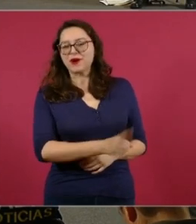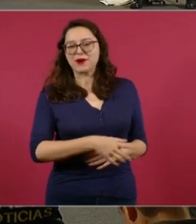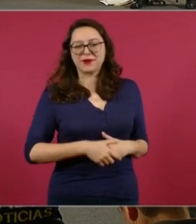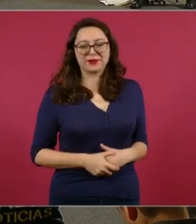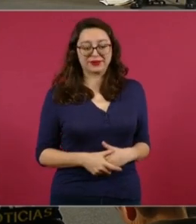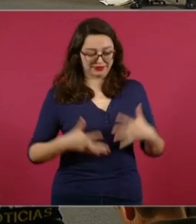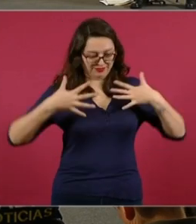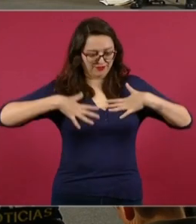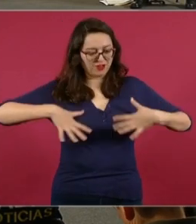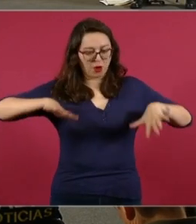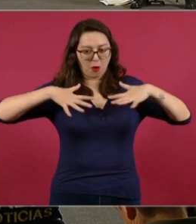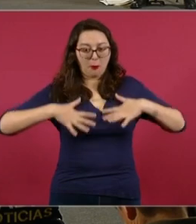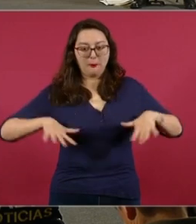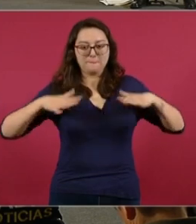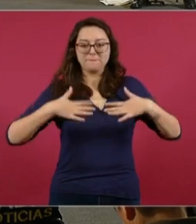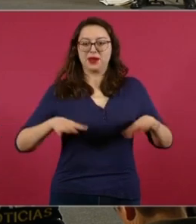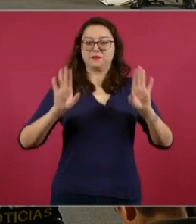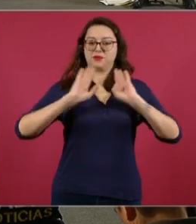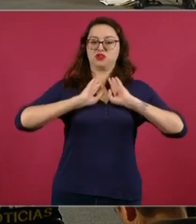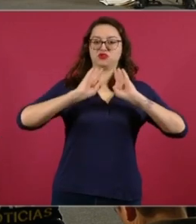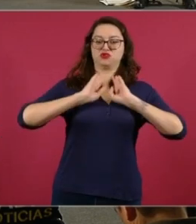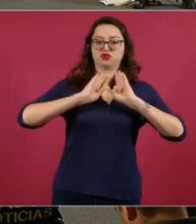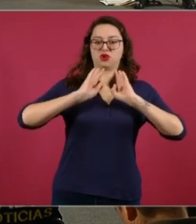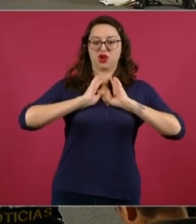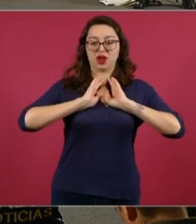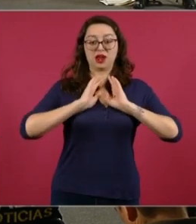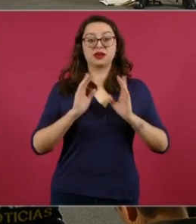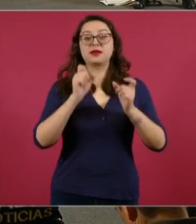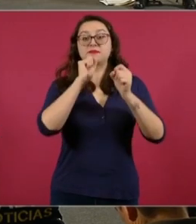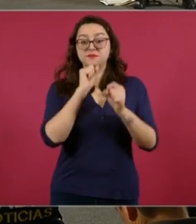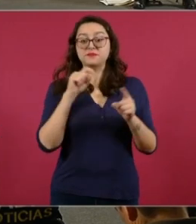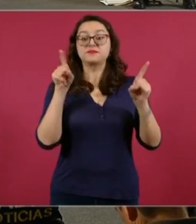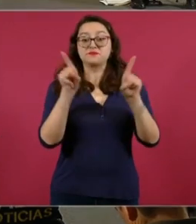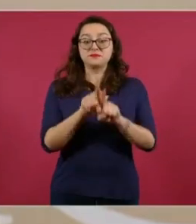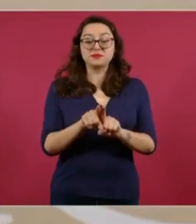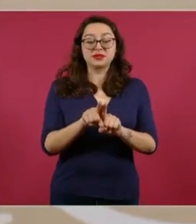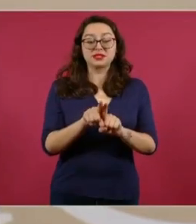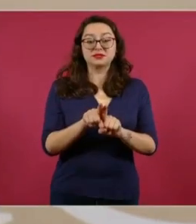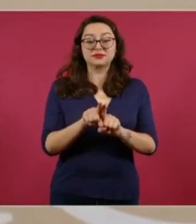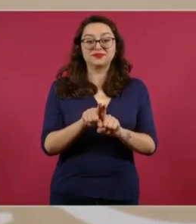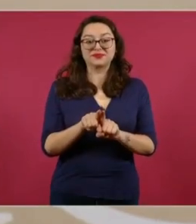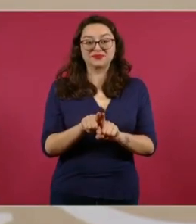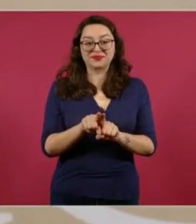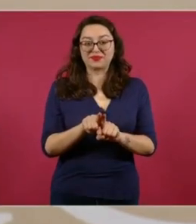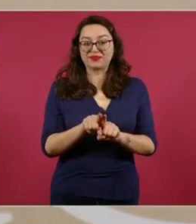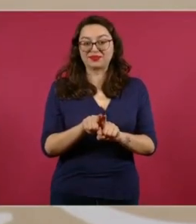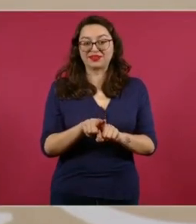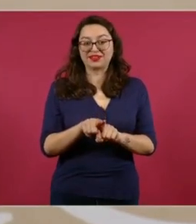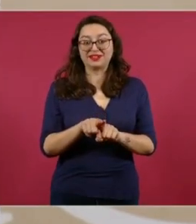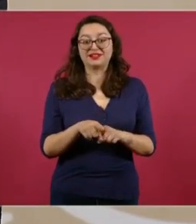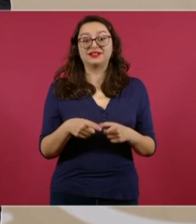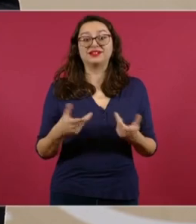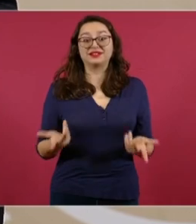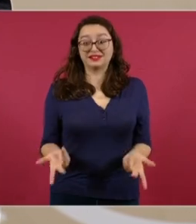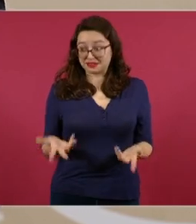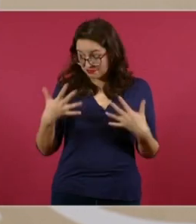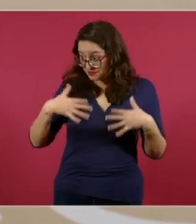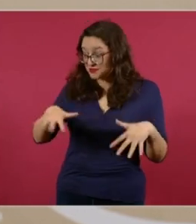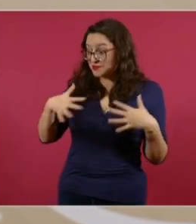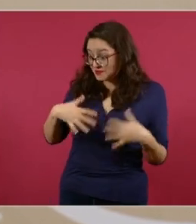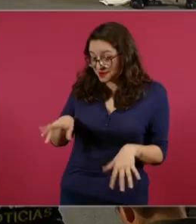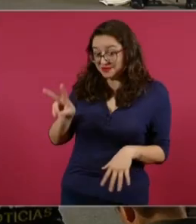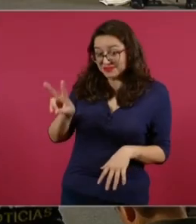se uniformaba. Sí, sí, así como se puso del uniforme. No, se puso el